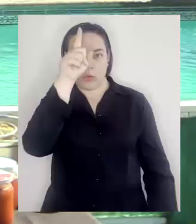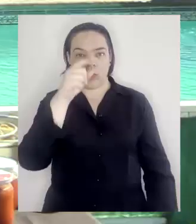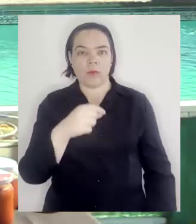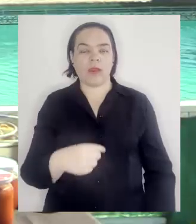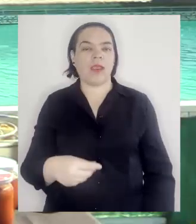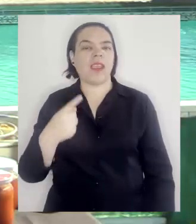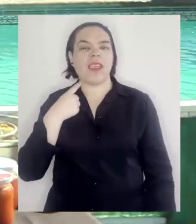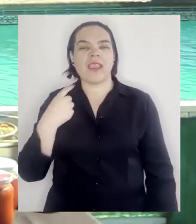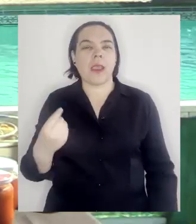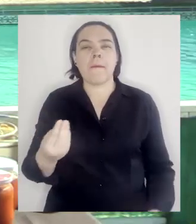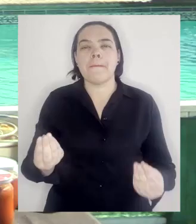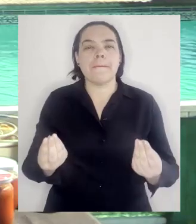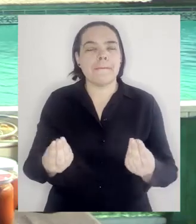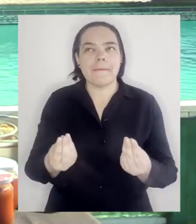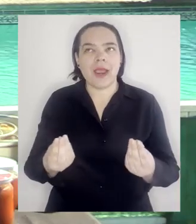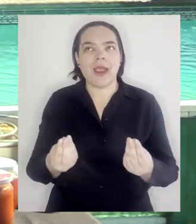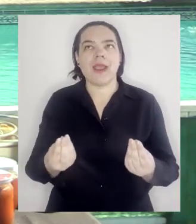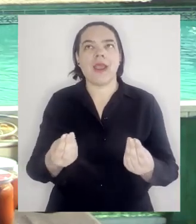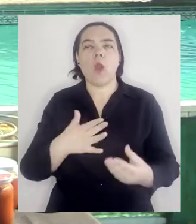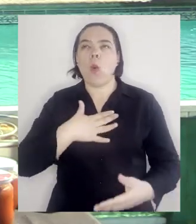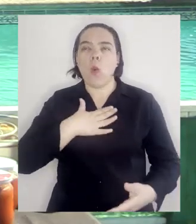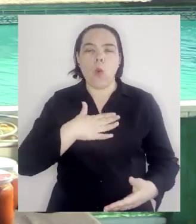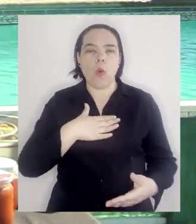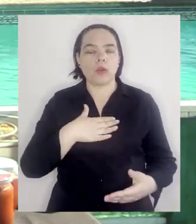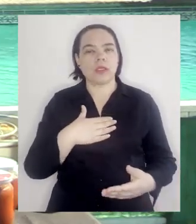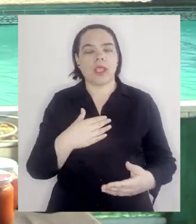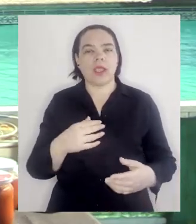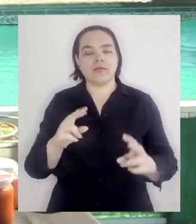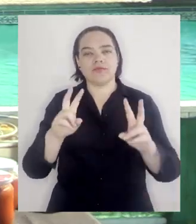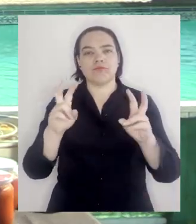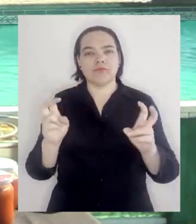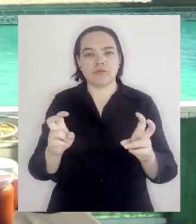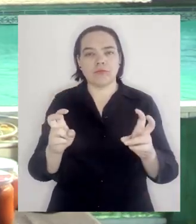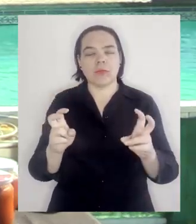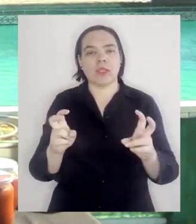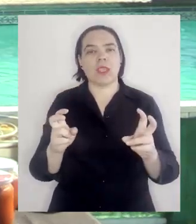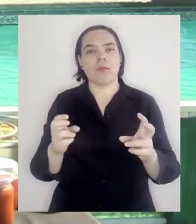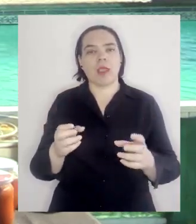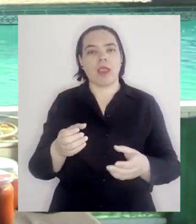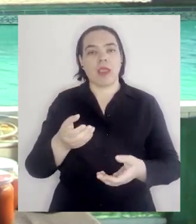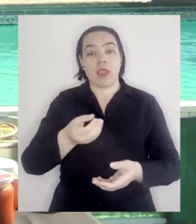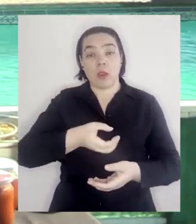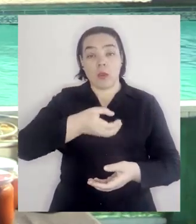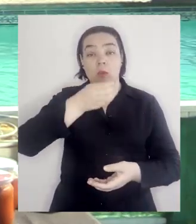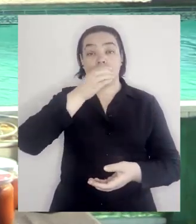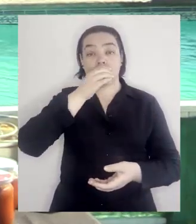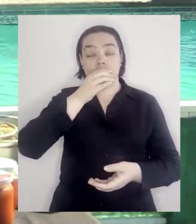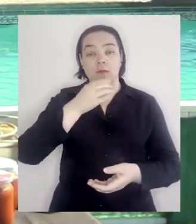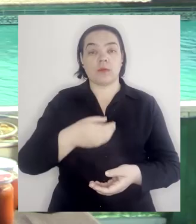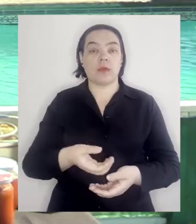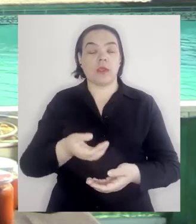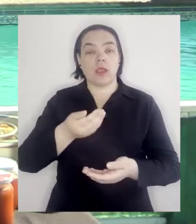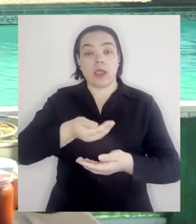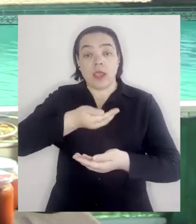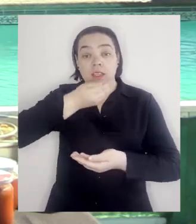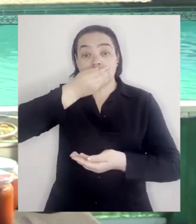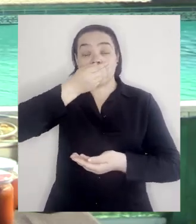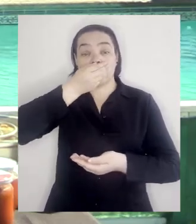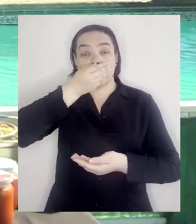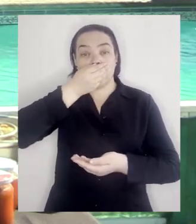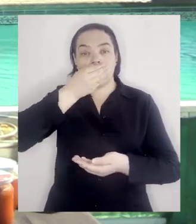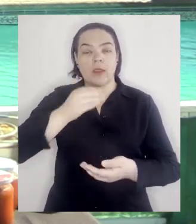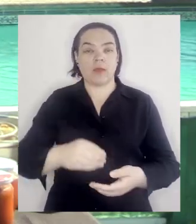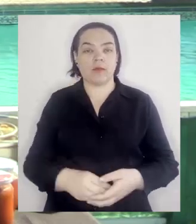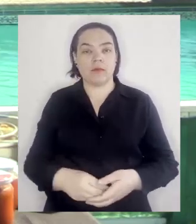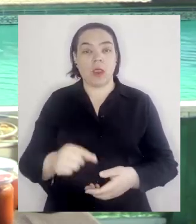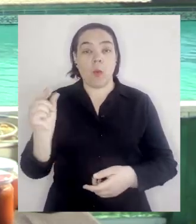de los porotos, las cazuelas, de esta repostería, lo que es dulce, porque también puede ser dulce o salado? ¿Qué más te gusta del